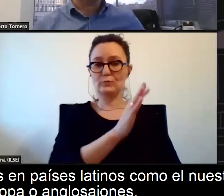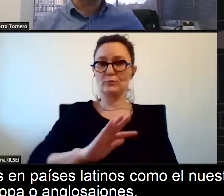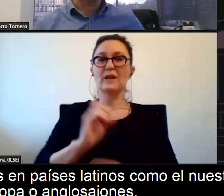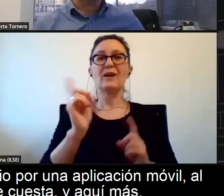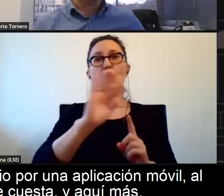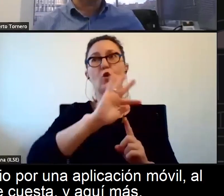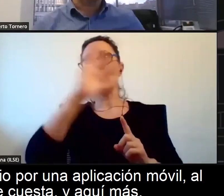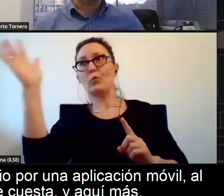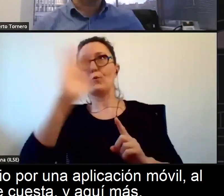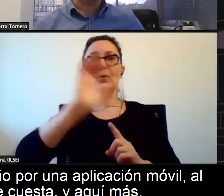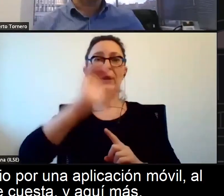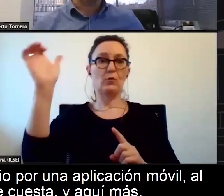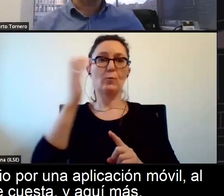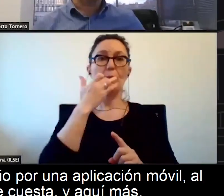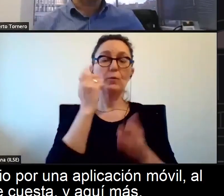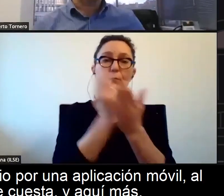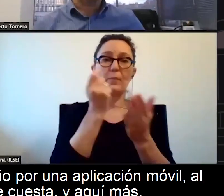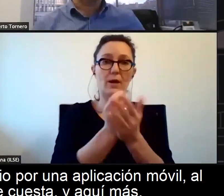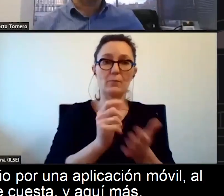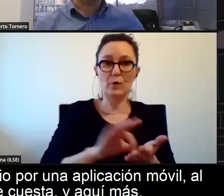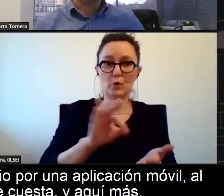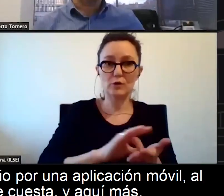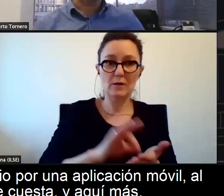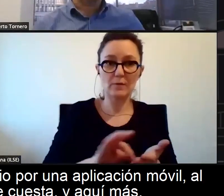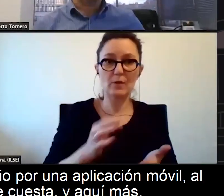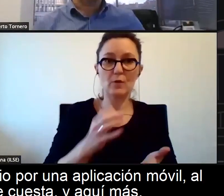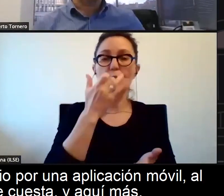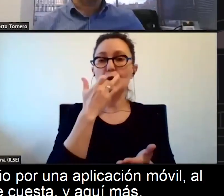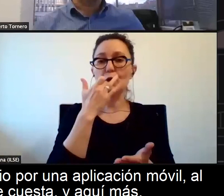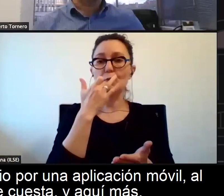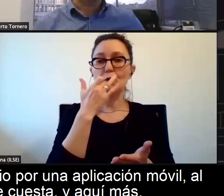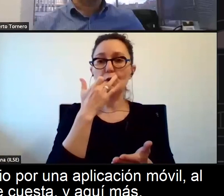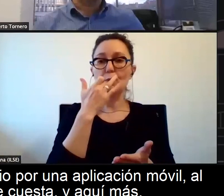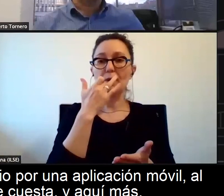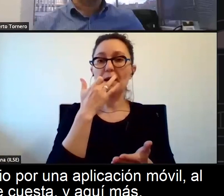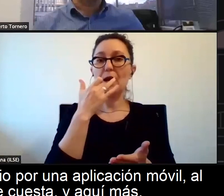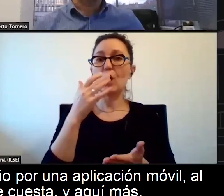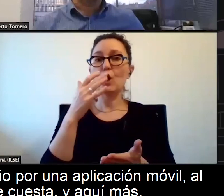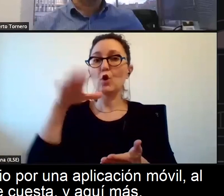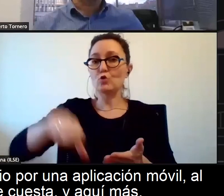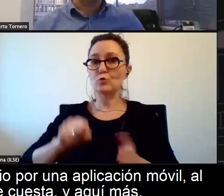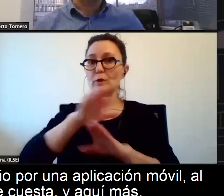el hecho de pagar por un servicio, por ejemplo, una aplicación móvil, para el consumidor final, esto le cuesta.